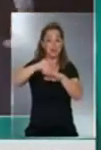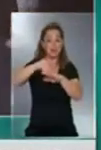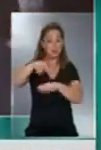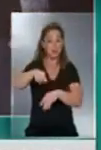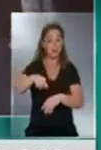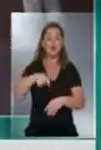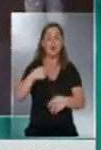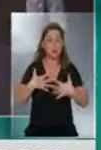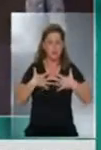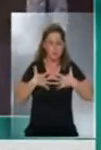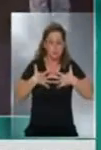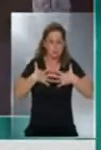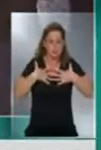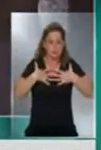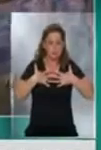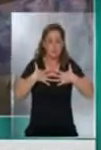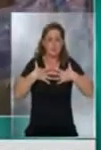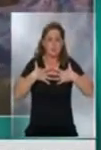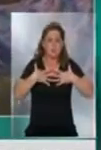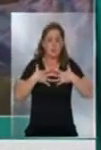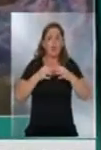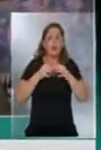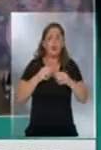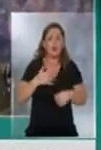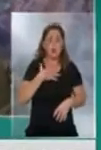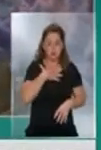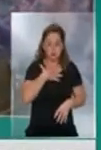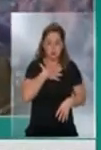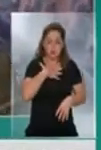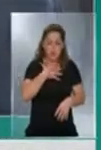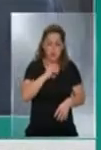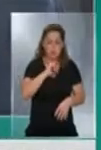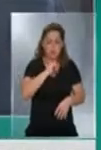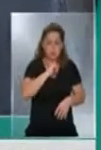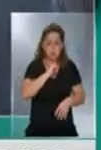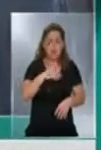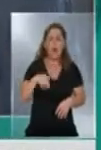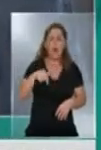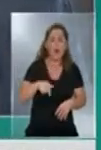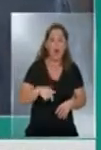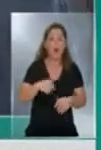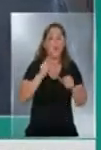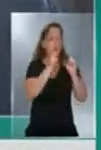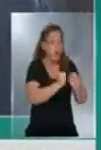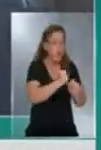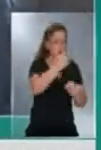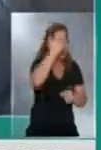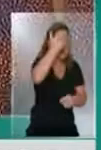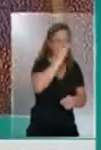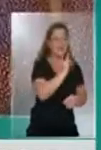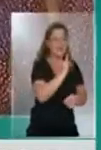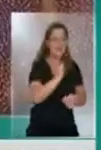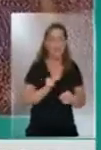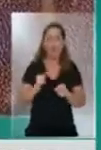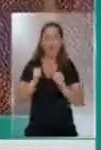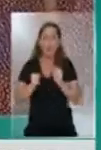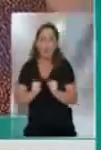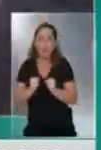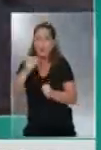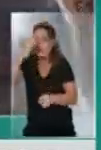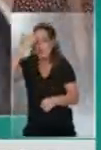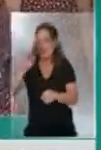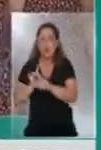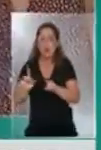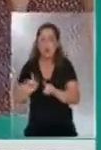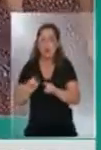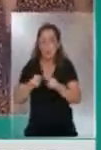síntomas respiratorios que pueden o no pueden ir acompañado de fiebre, pues, y que tienen sospecha de poder tener COVID, más aún